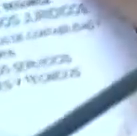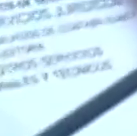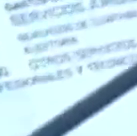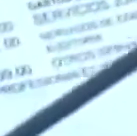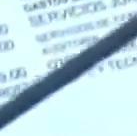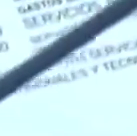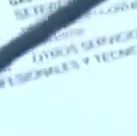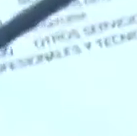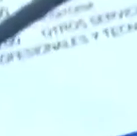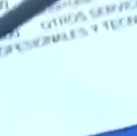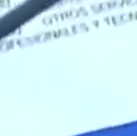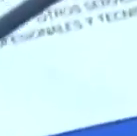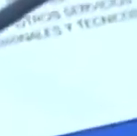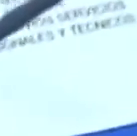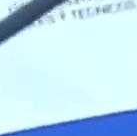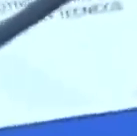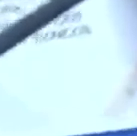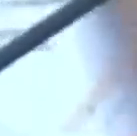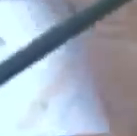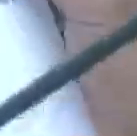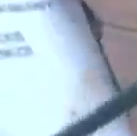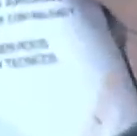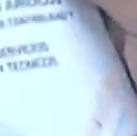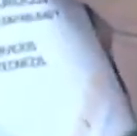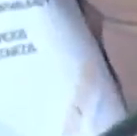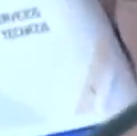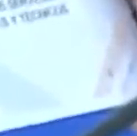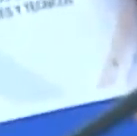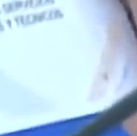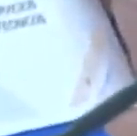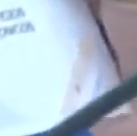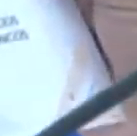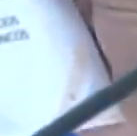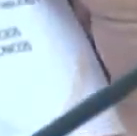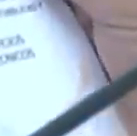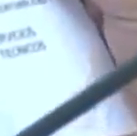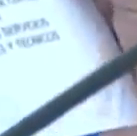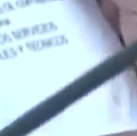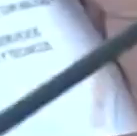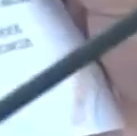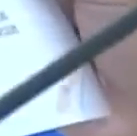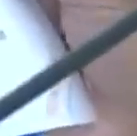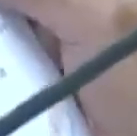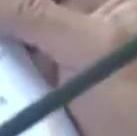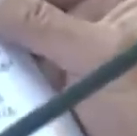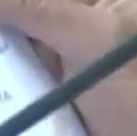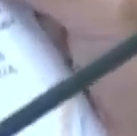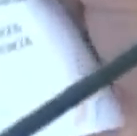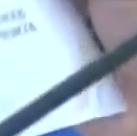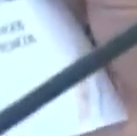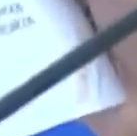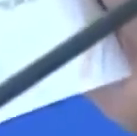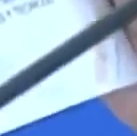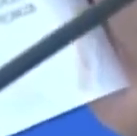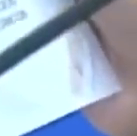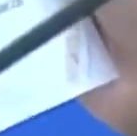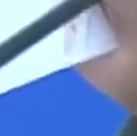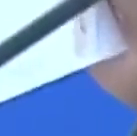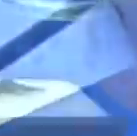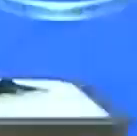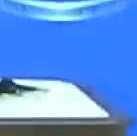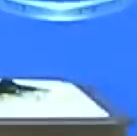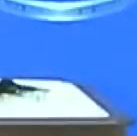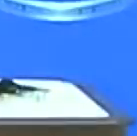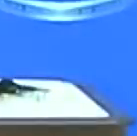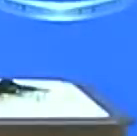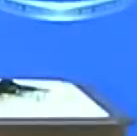7.288.000 dólares, despacho de la presidencia 1.930.000 dólares, y después veremos en unos audios que presentaremos